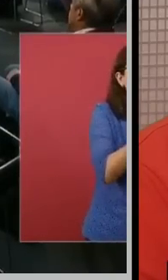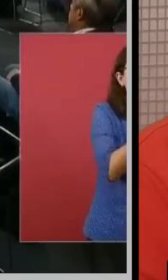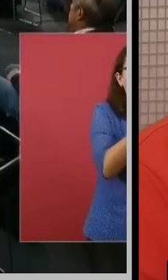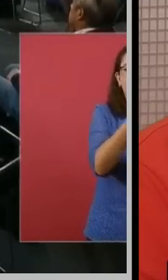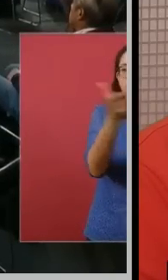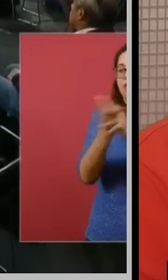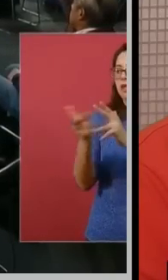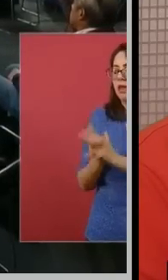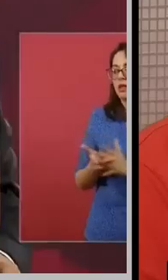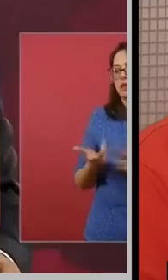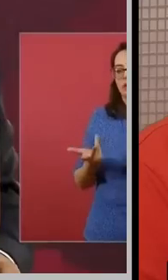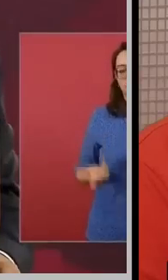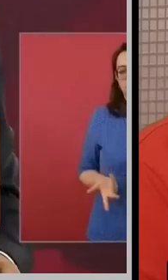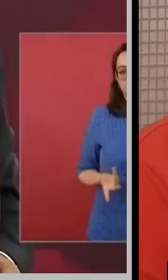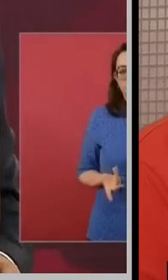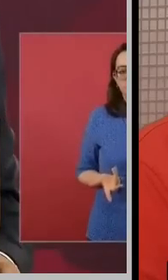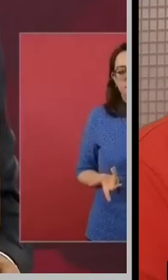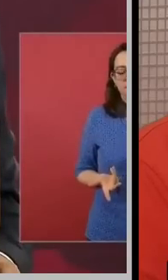bueno